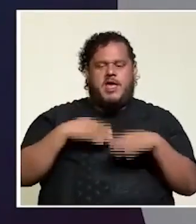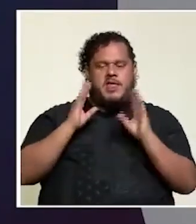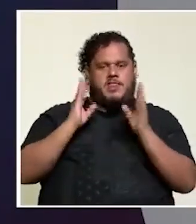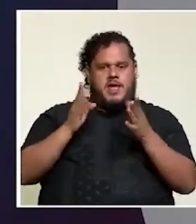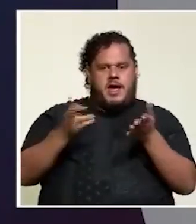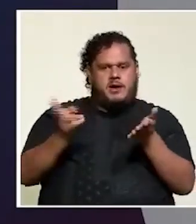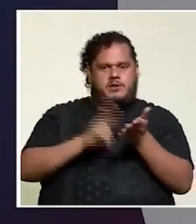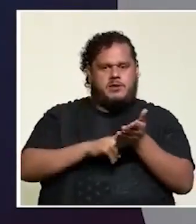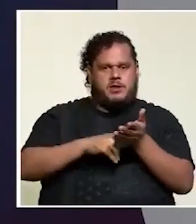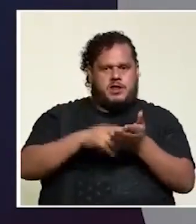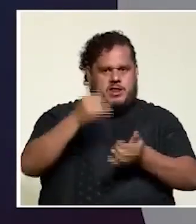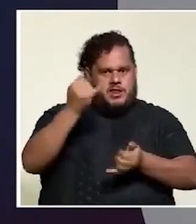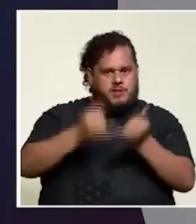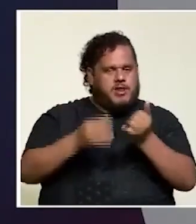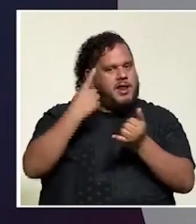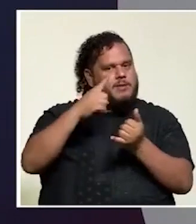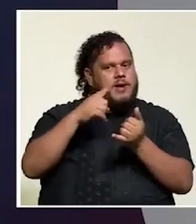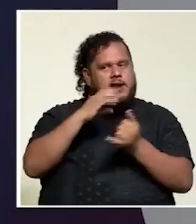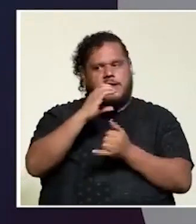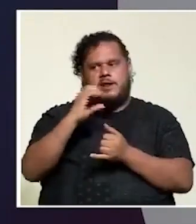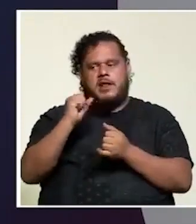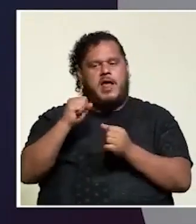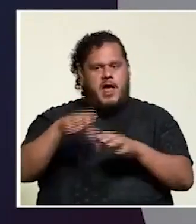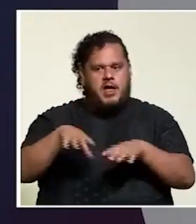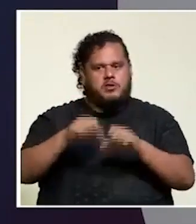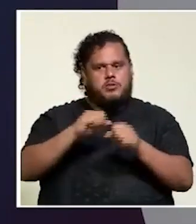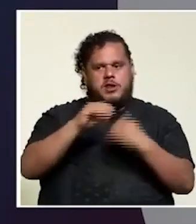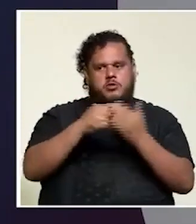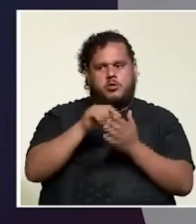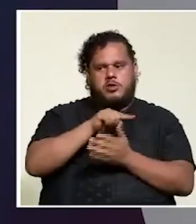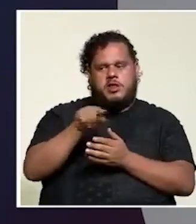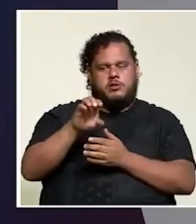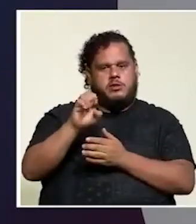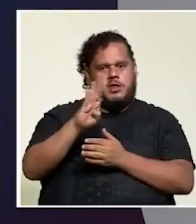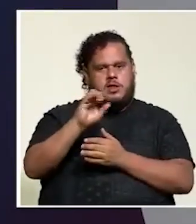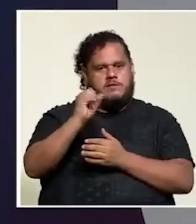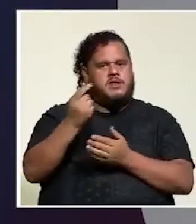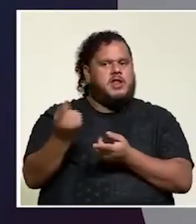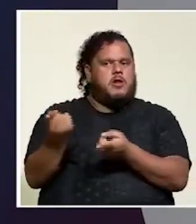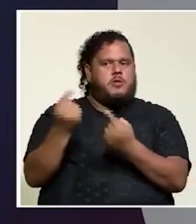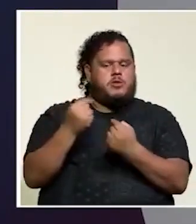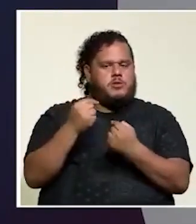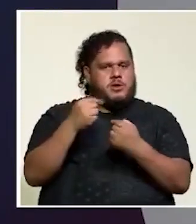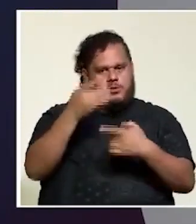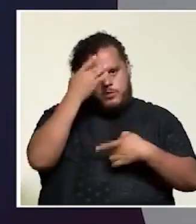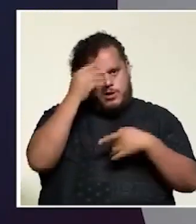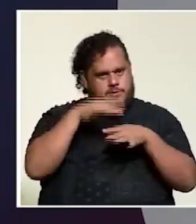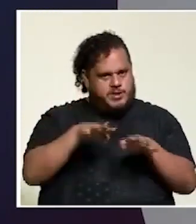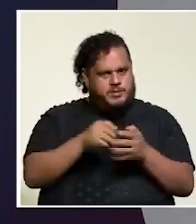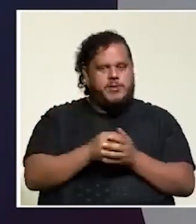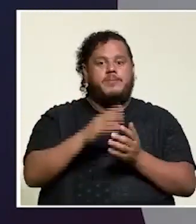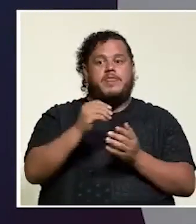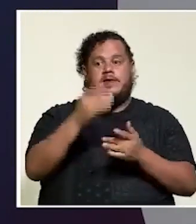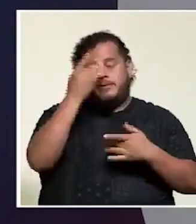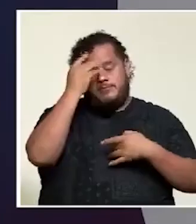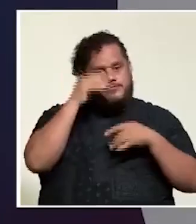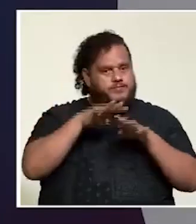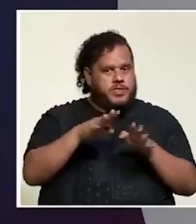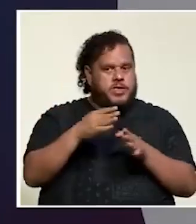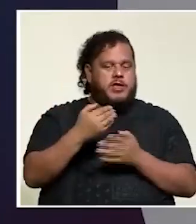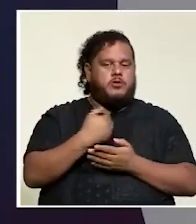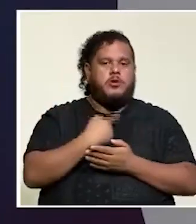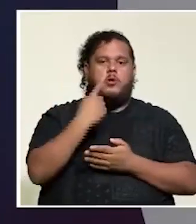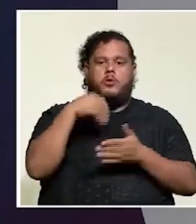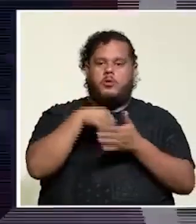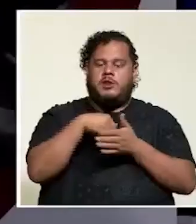de las cooperativas para que la Caja asumiera todos esos EVAIS cuando se vino la pandemia. Y en pandemia se vieron con una